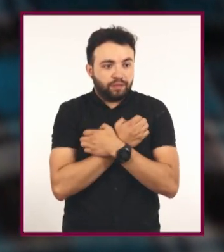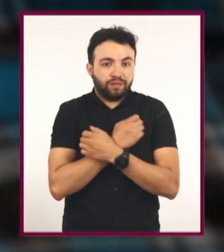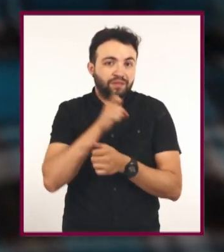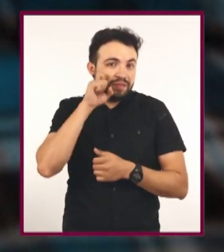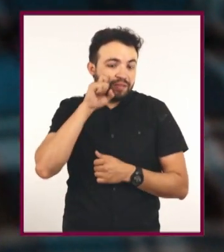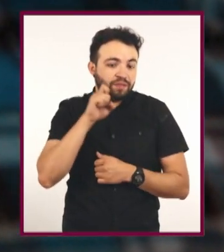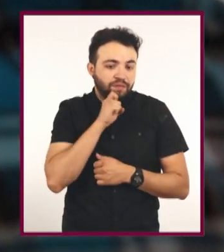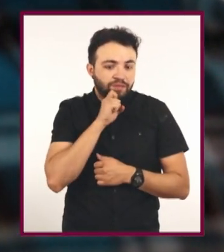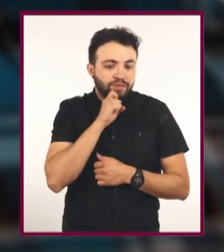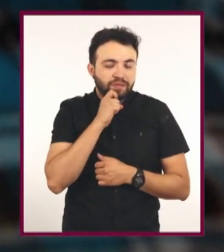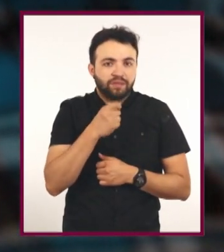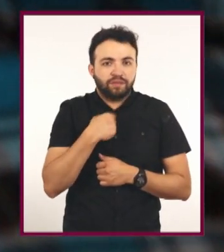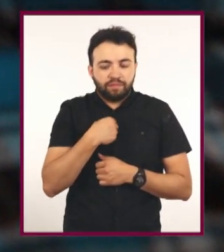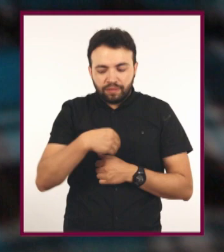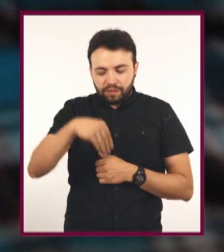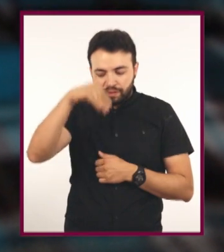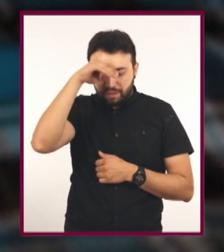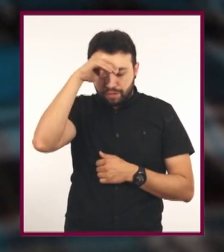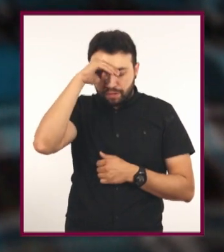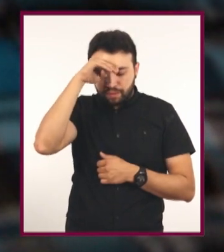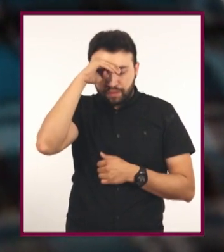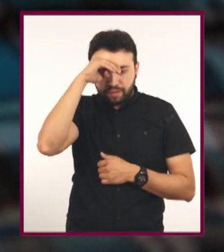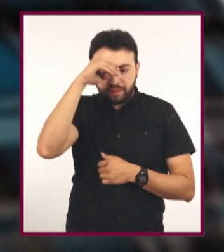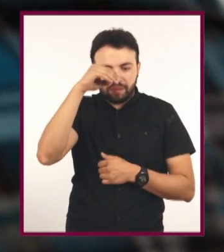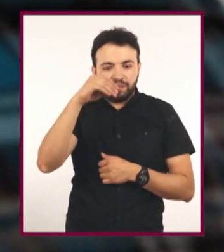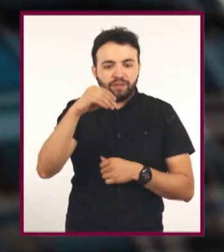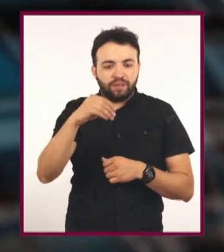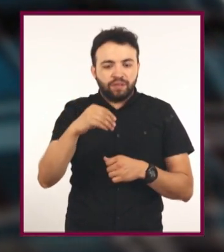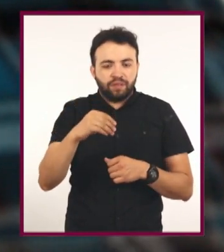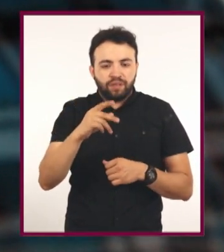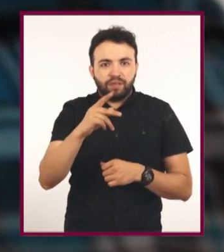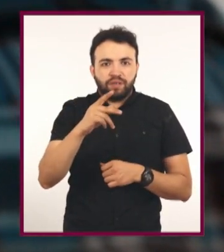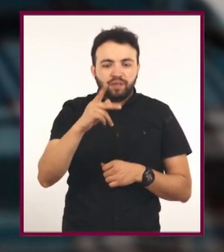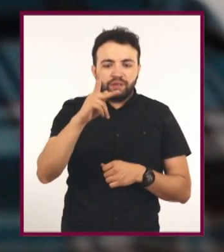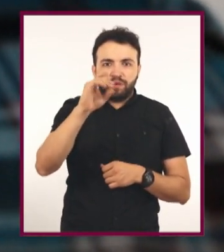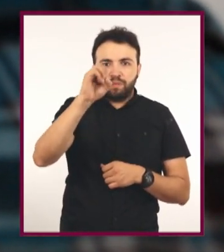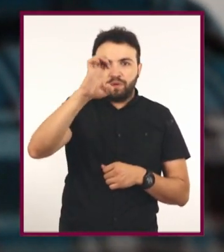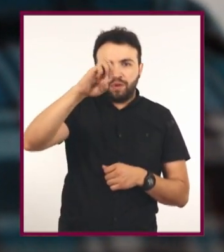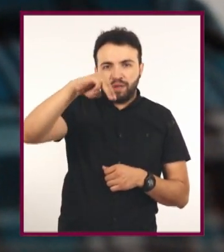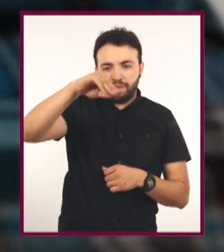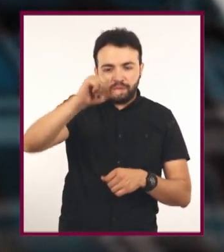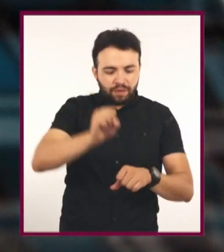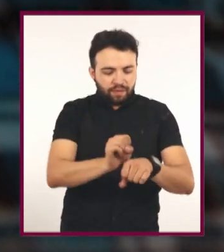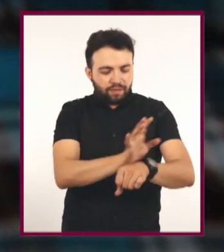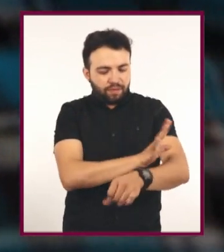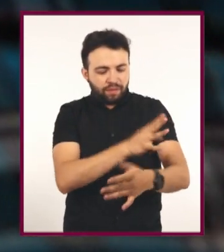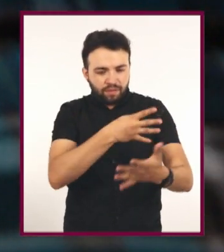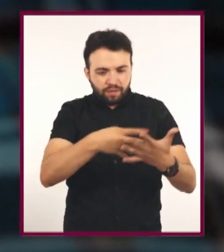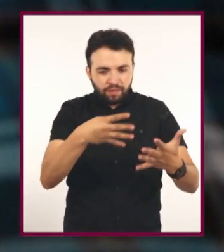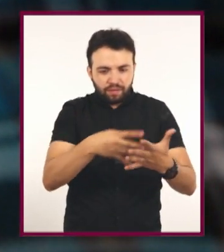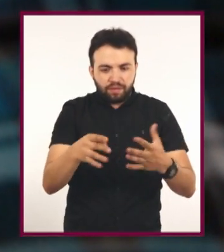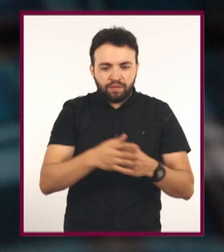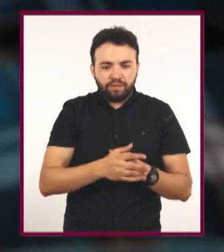Con esto del trabajo de educación sexual, me hizo acordarme de un poema que me gusta mucho de Julio Cortázar.